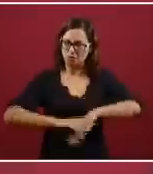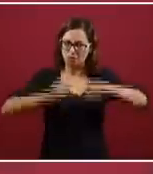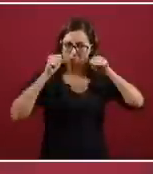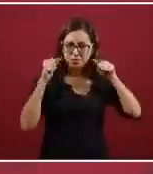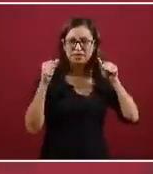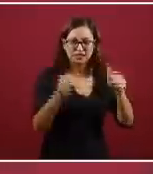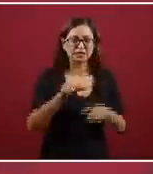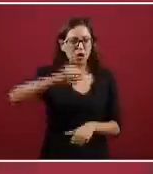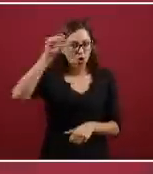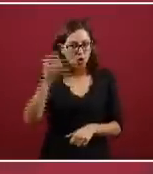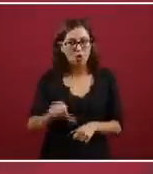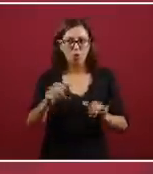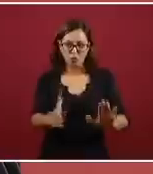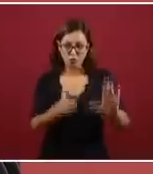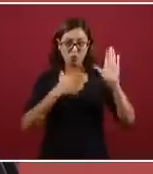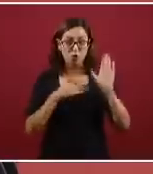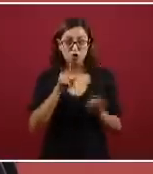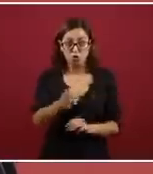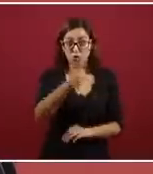aquí por tu